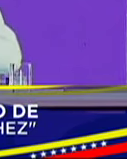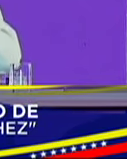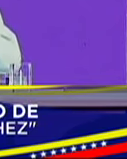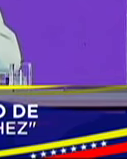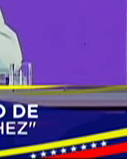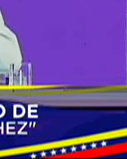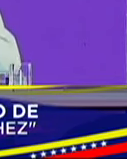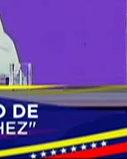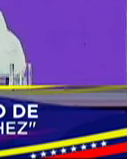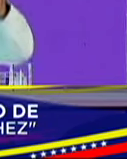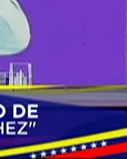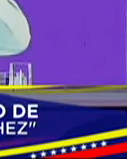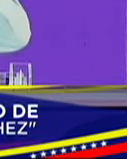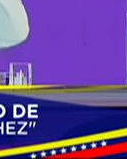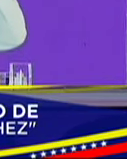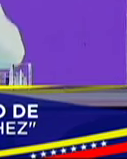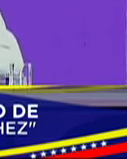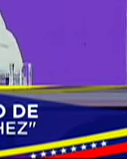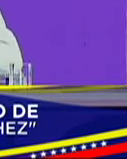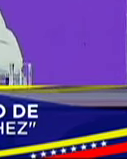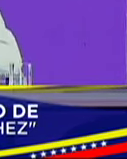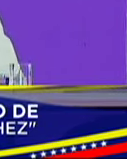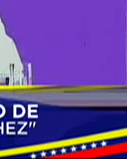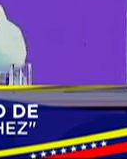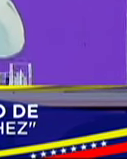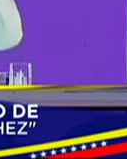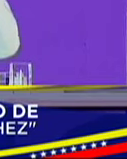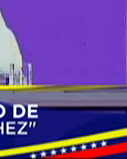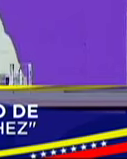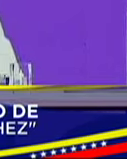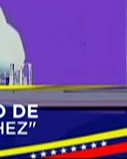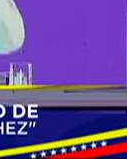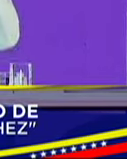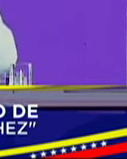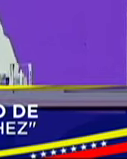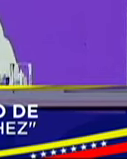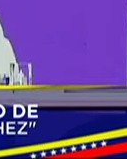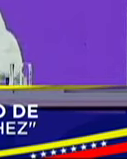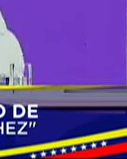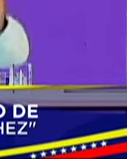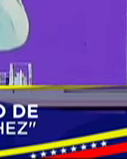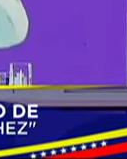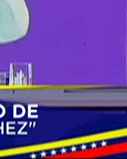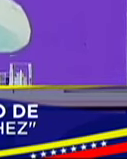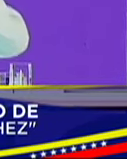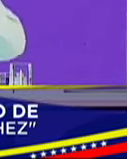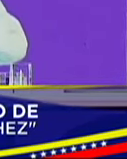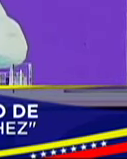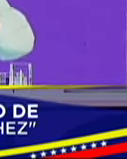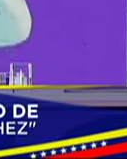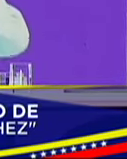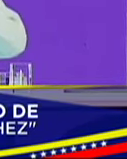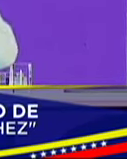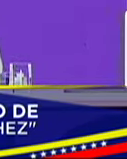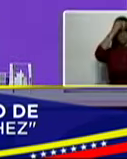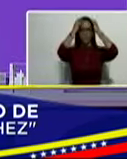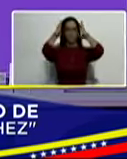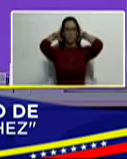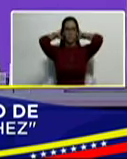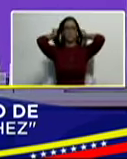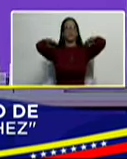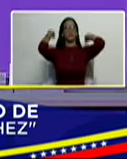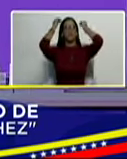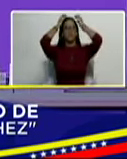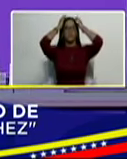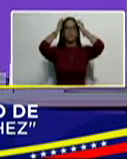sin lugar a dudas, son precursores del socialismo republicano e igualitario del siglo XXI